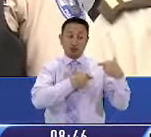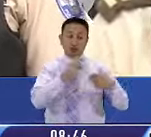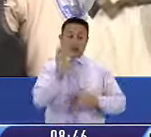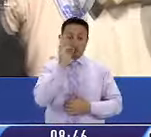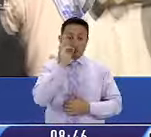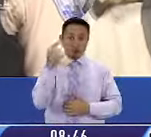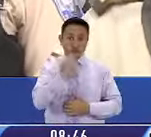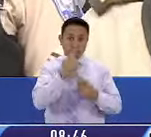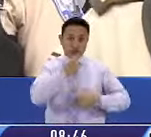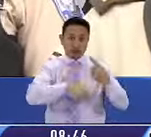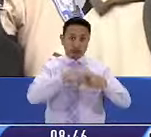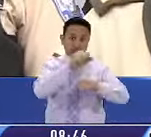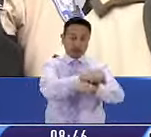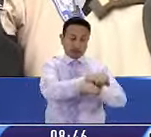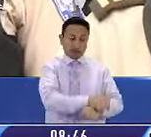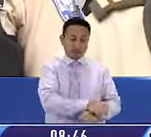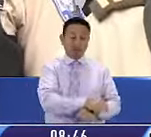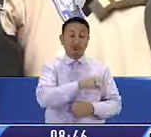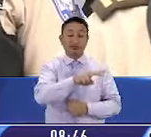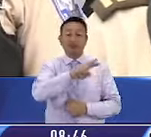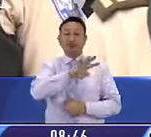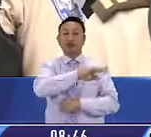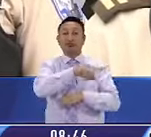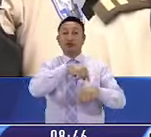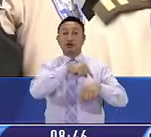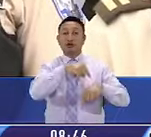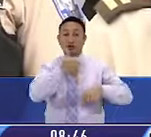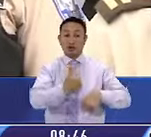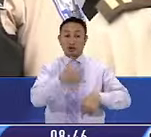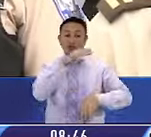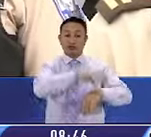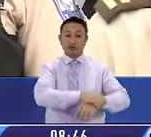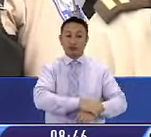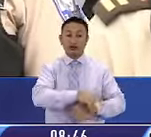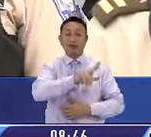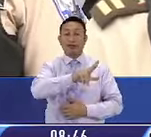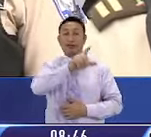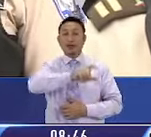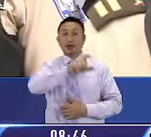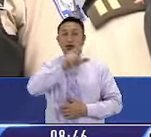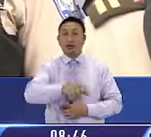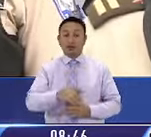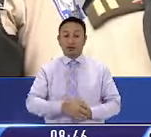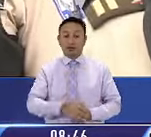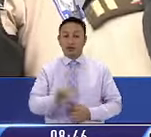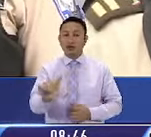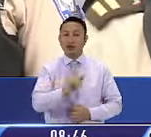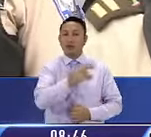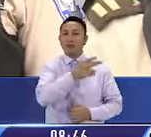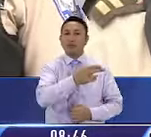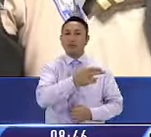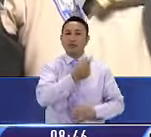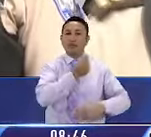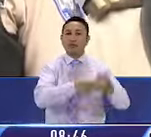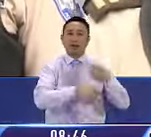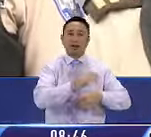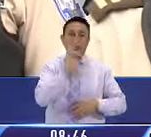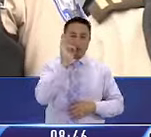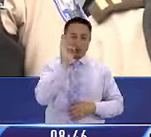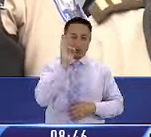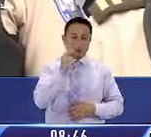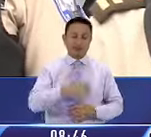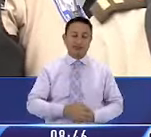en el sector. En 24 horas prácticamente hemos logrado la aprehensión de tres personas por un mismo tipo de delito, que es la